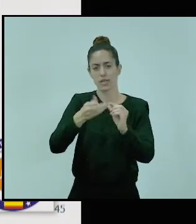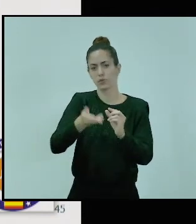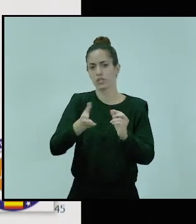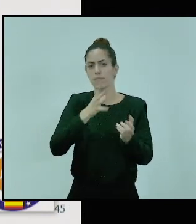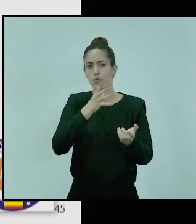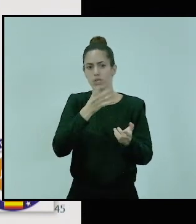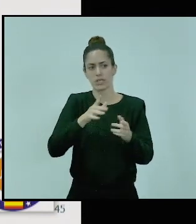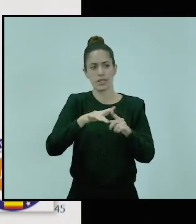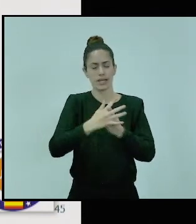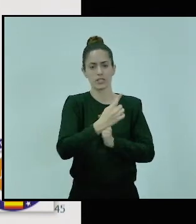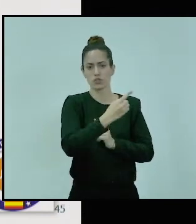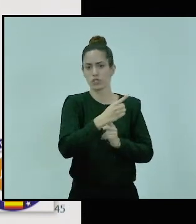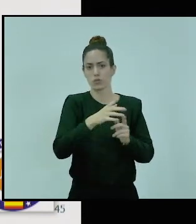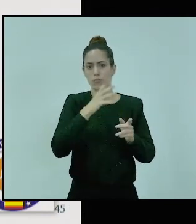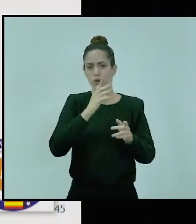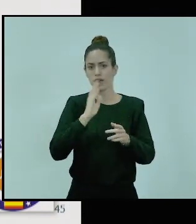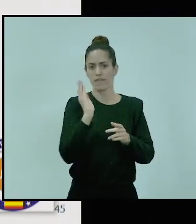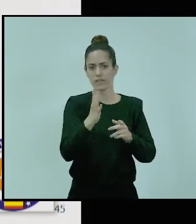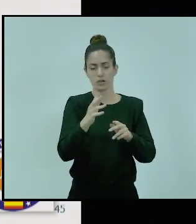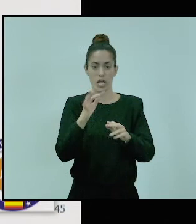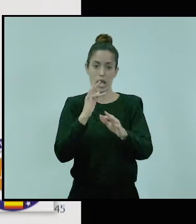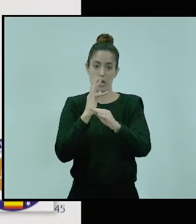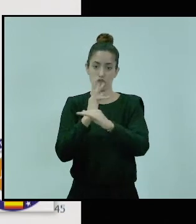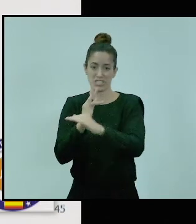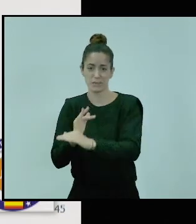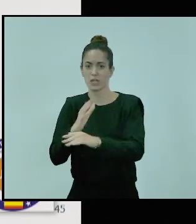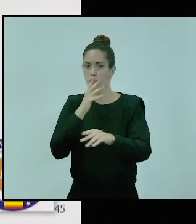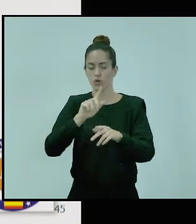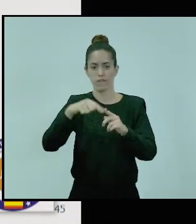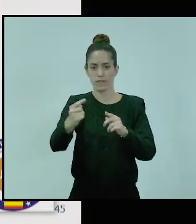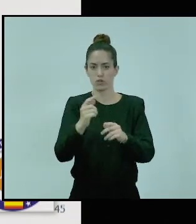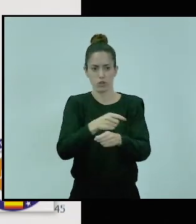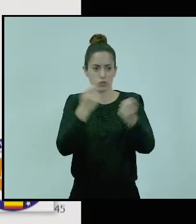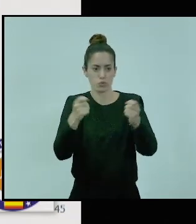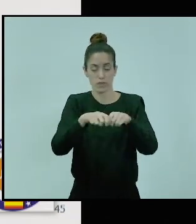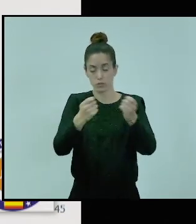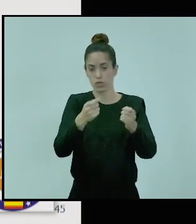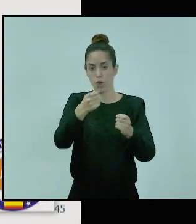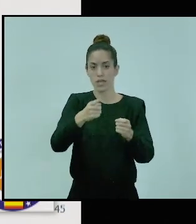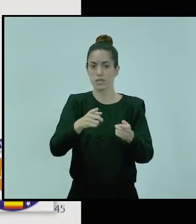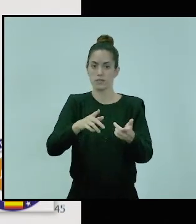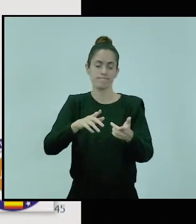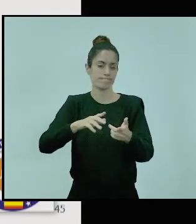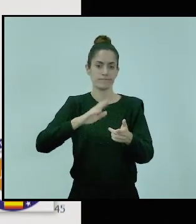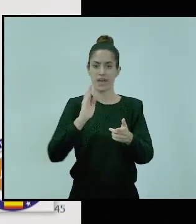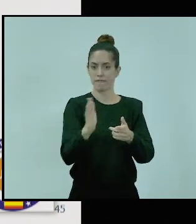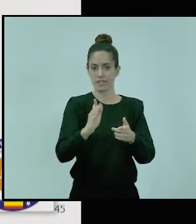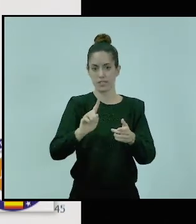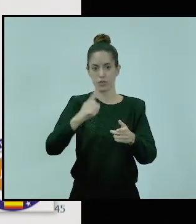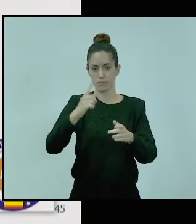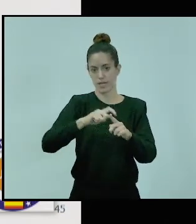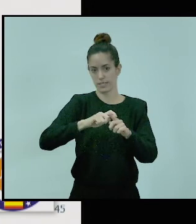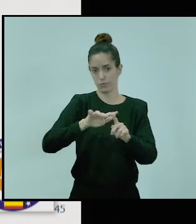este caso, por ejemplo, las afecciones en los cementerios, por el estilo constructivo, es uno de los sitios donde mayor va a afectar este tipo de